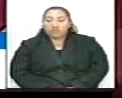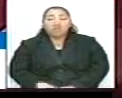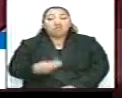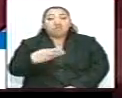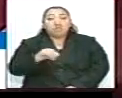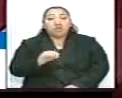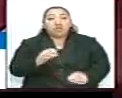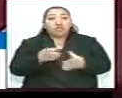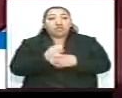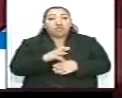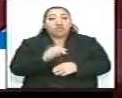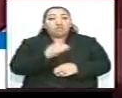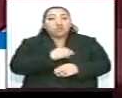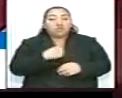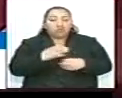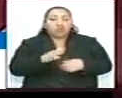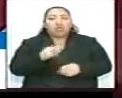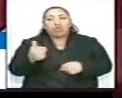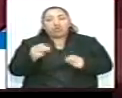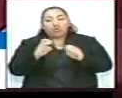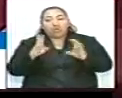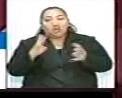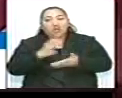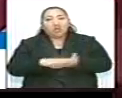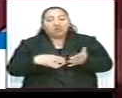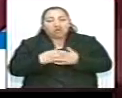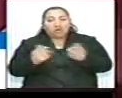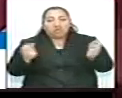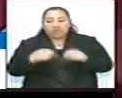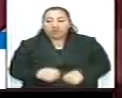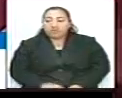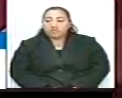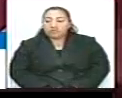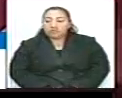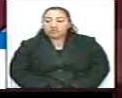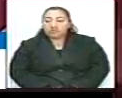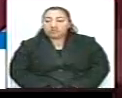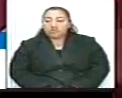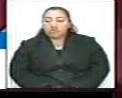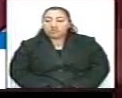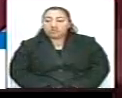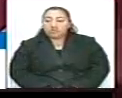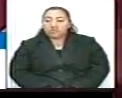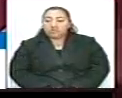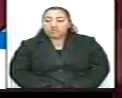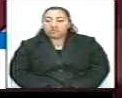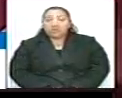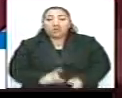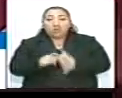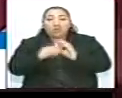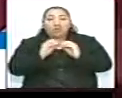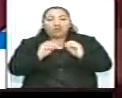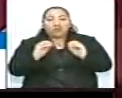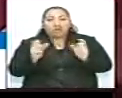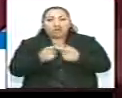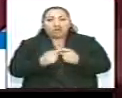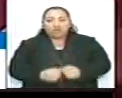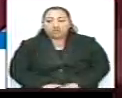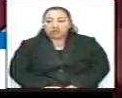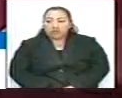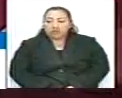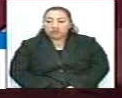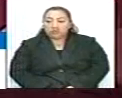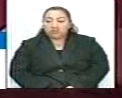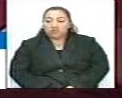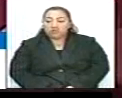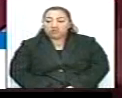pesar de ello, poder coordinar un horario para que él pueda estar presente. Entonces, en su debido momento, lo estaremos comunicando, colegas congresistas, para que